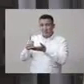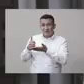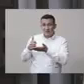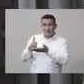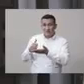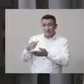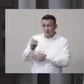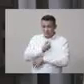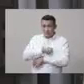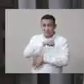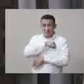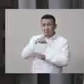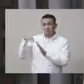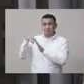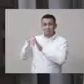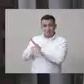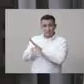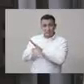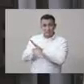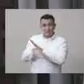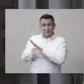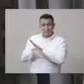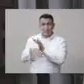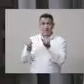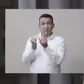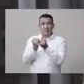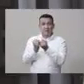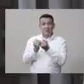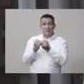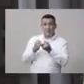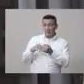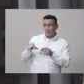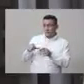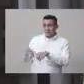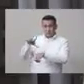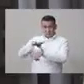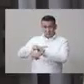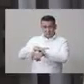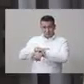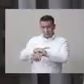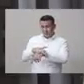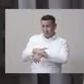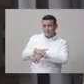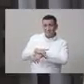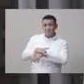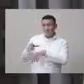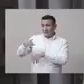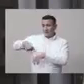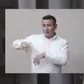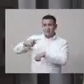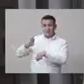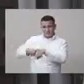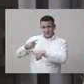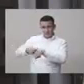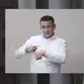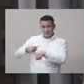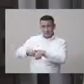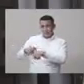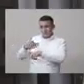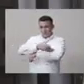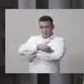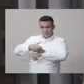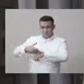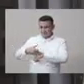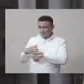uso del oxímetro en el aislamiento domiciliario, junto con el paciente y sus familiares, las instituciones del sector salud podremos